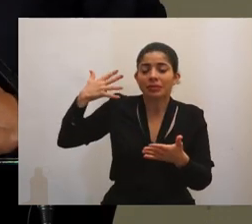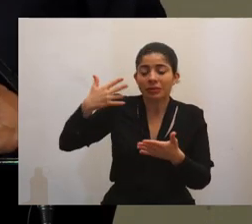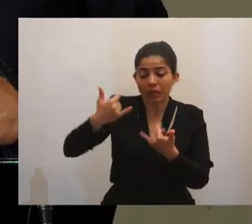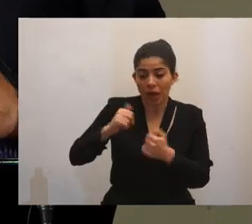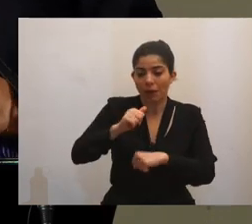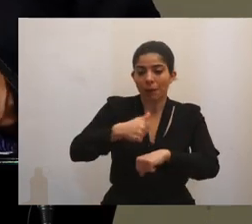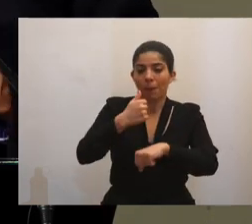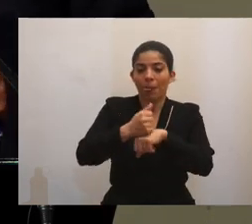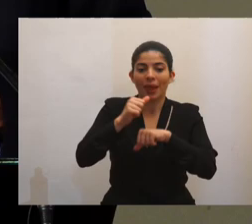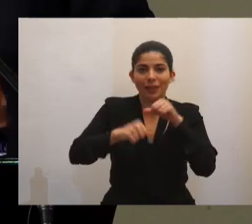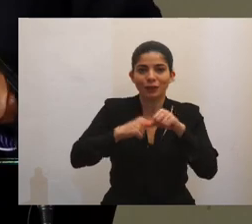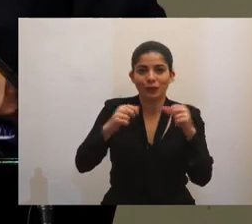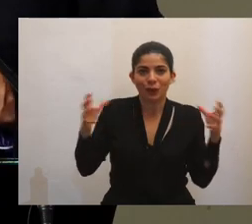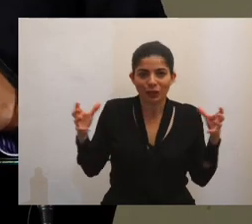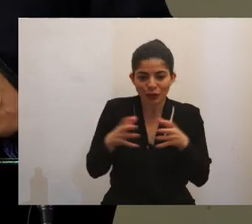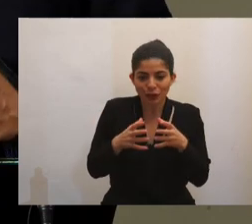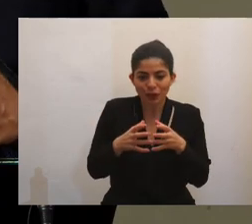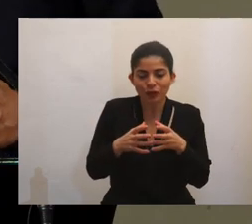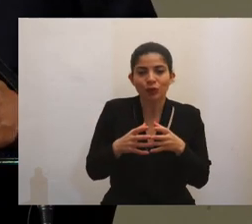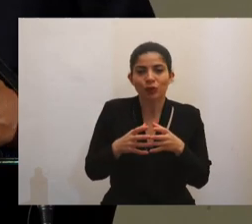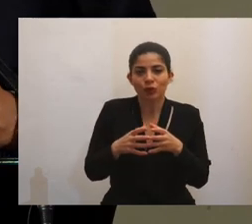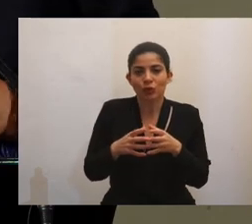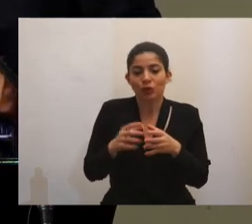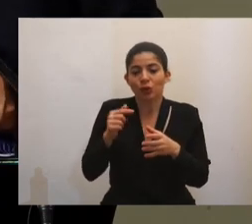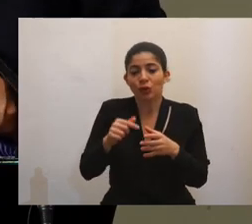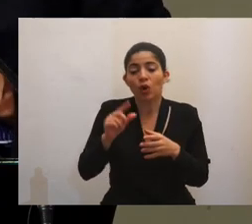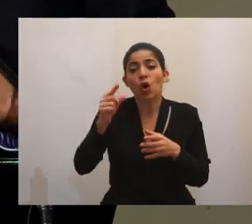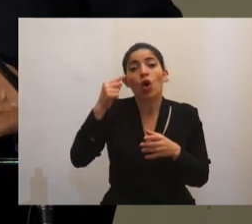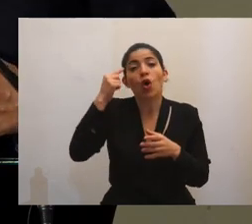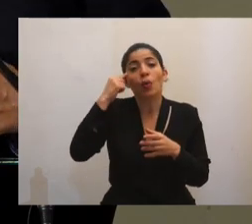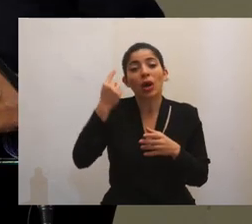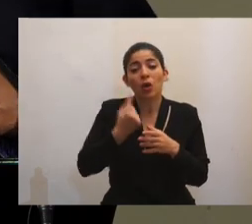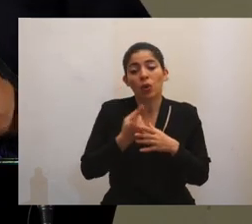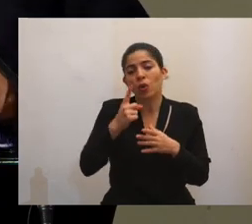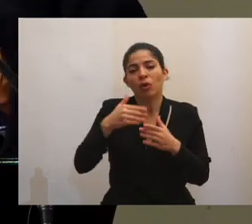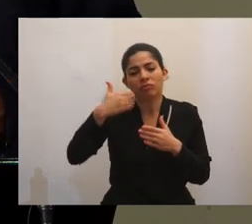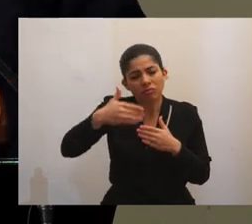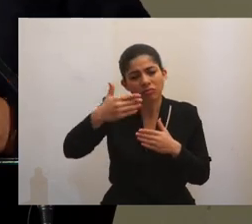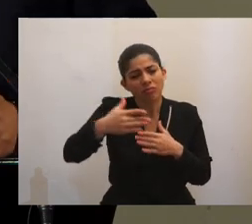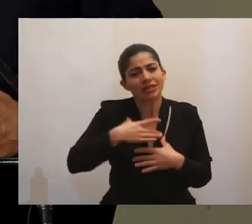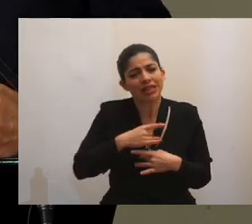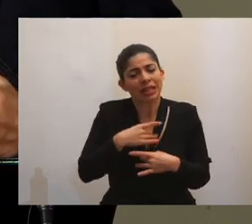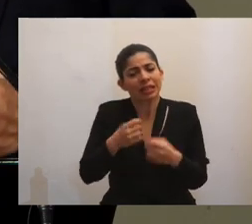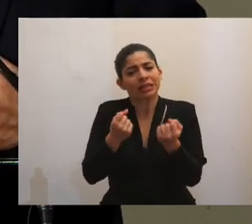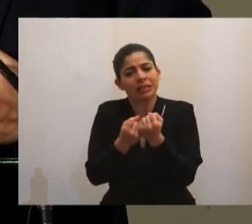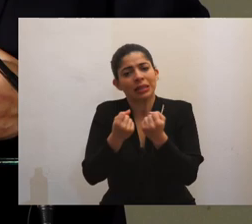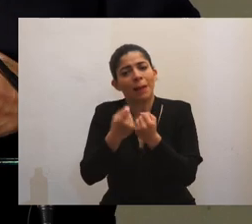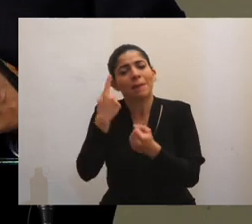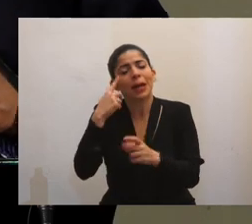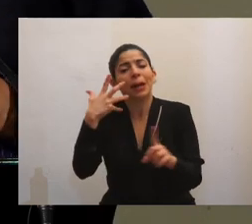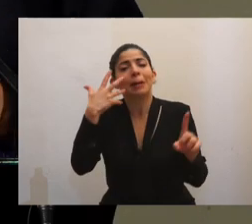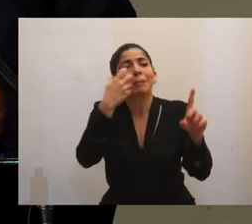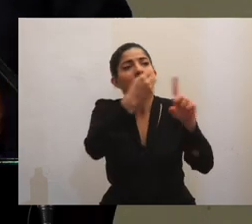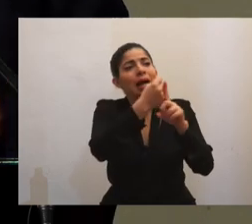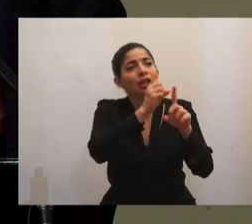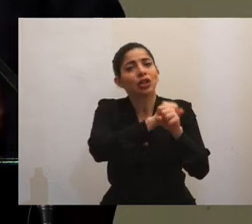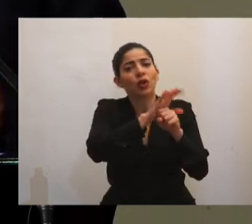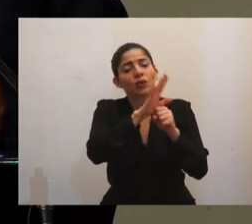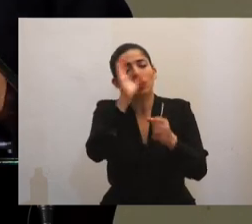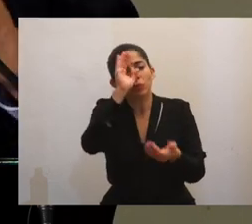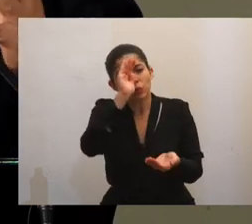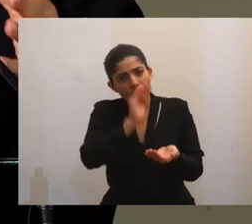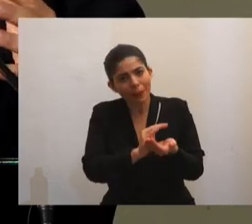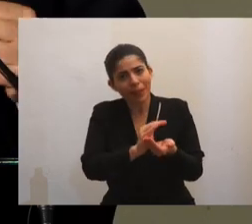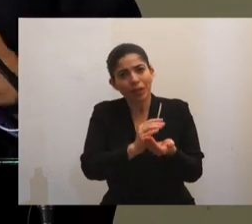concretar esfuerzos conjuntos que trasciendan administraciones y que suman a todas las partes para reducir los impactos del